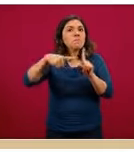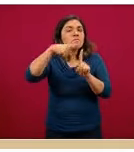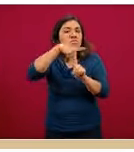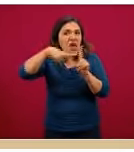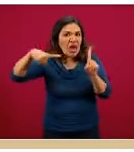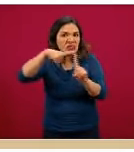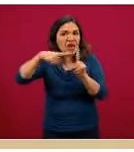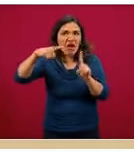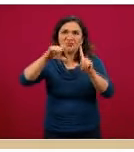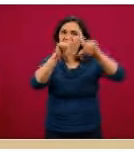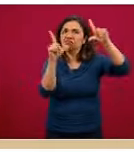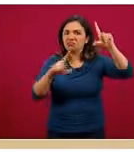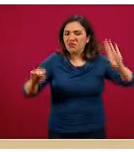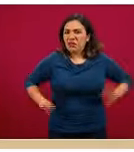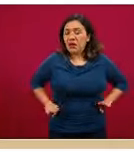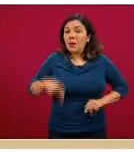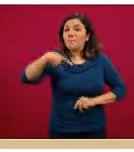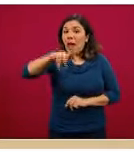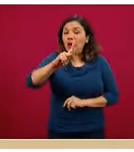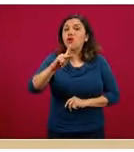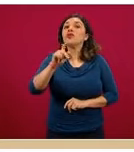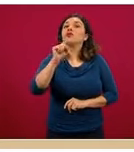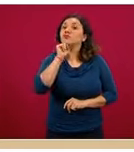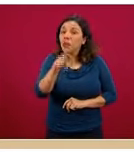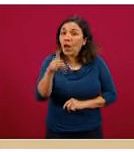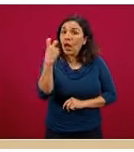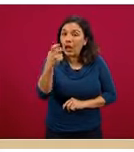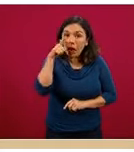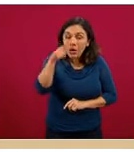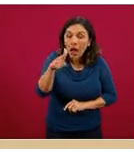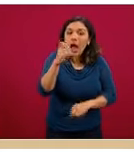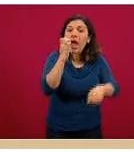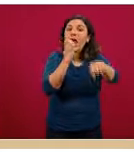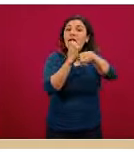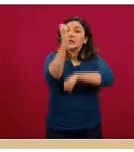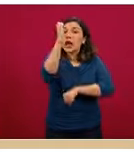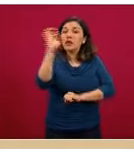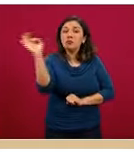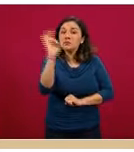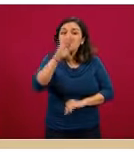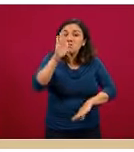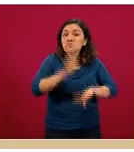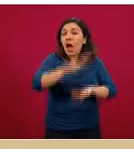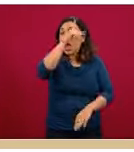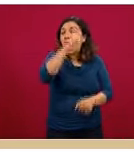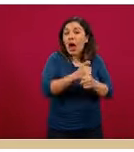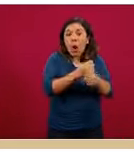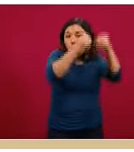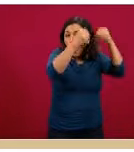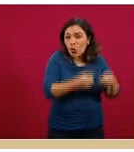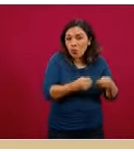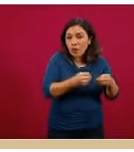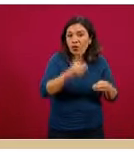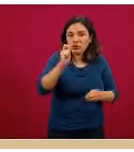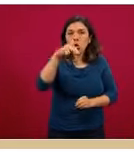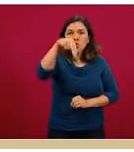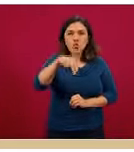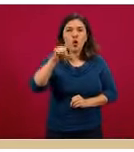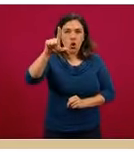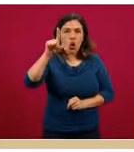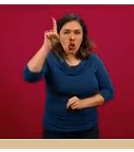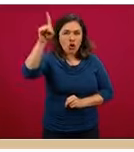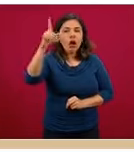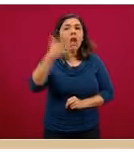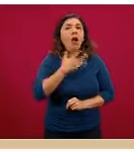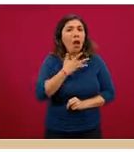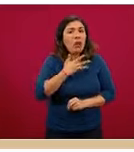nacional, pero que inclusive en la entidad que tuviera la mayor ocupación, esta que es Nuevo León, al